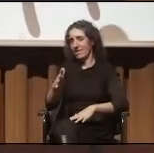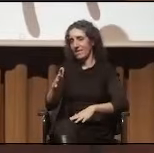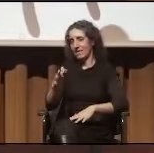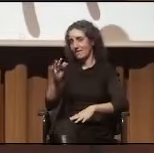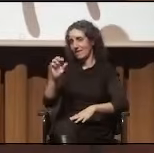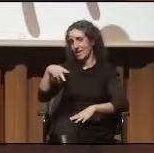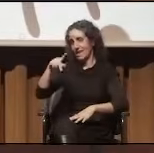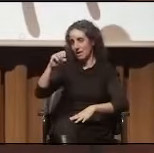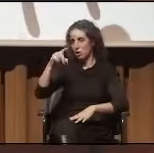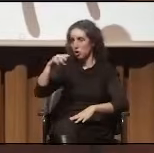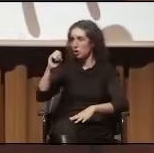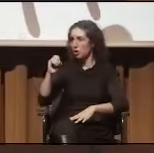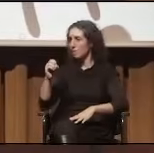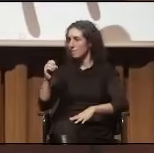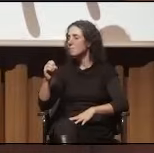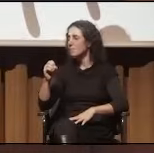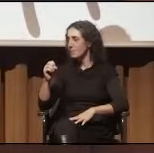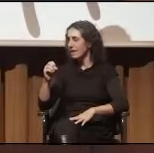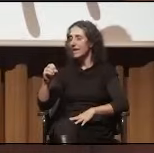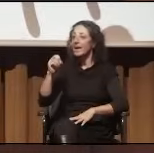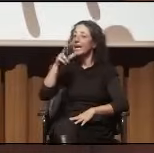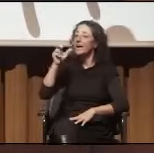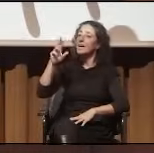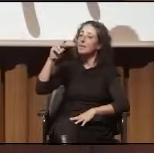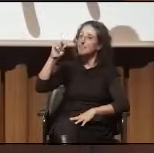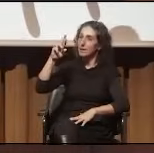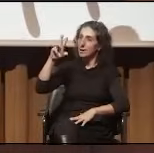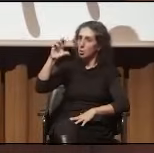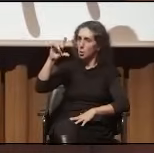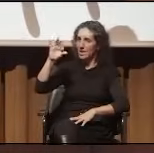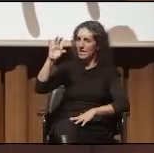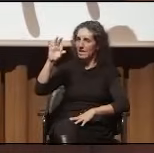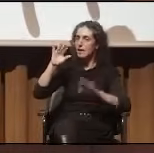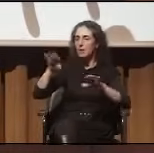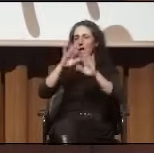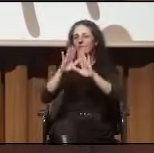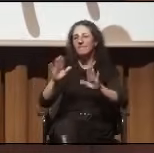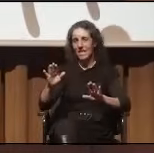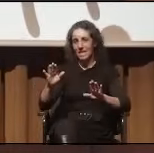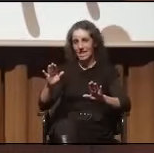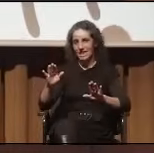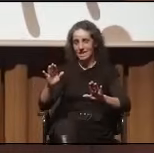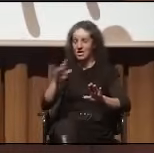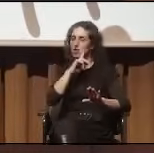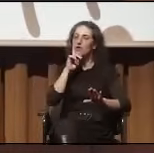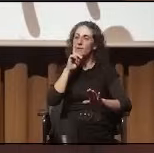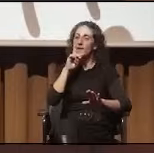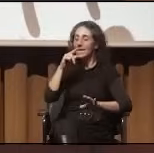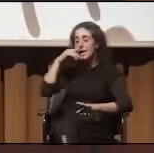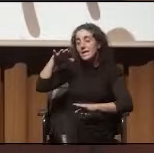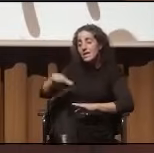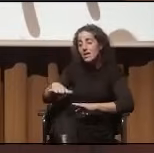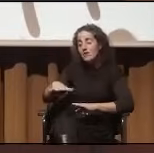Y se llama, la va a editar HarperCollins y se va a llamar El niño que se enfadó con la muerte. Este que veis aquí.